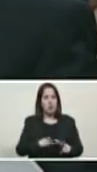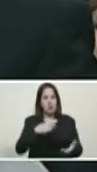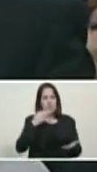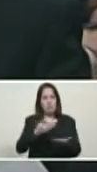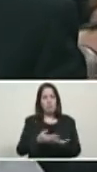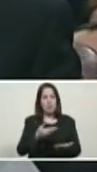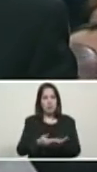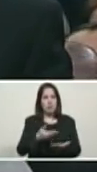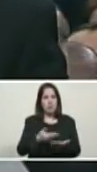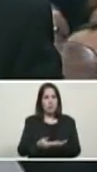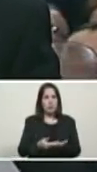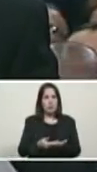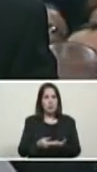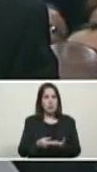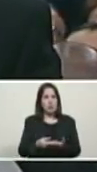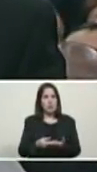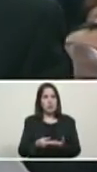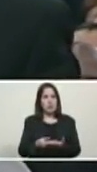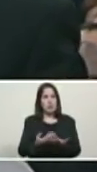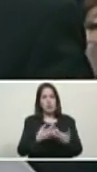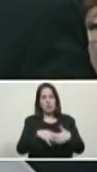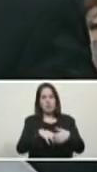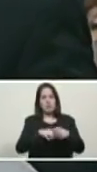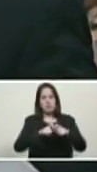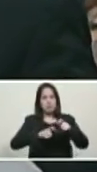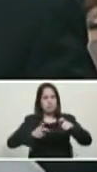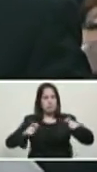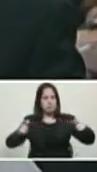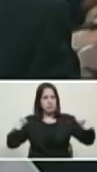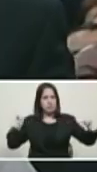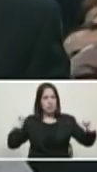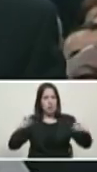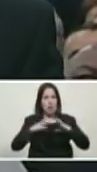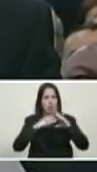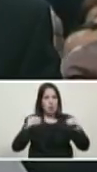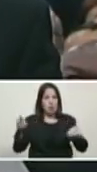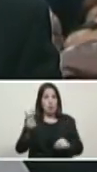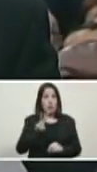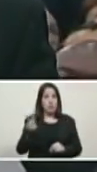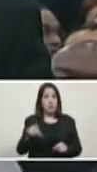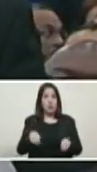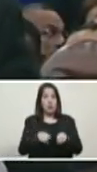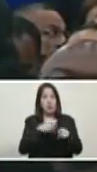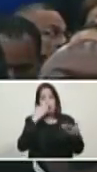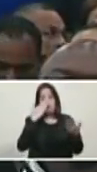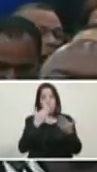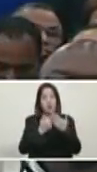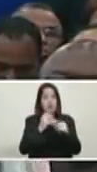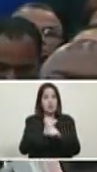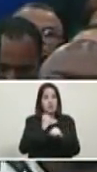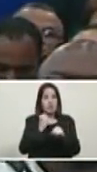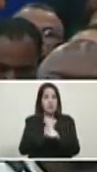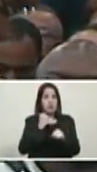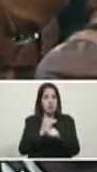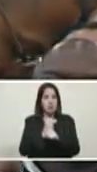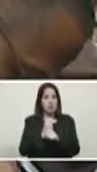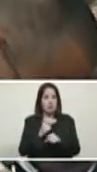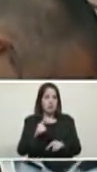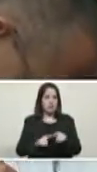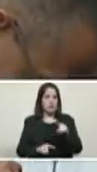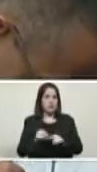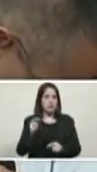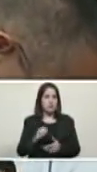que están desplegadas por el territorio nacional seguro son un frente de trabajo que además nuestros compañeros del instituto